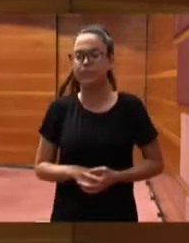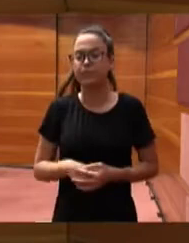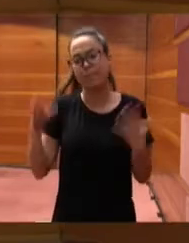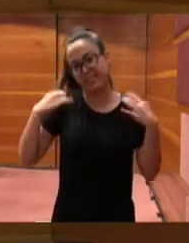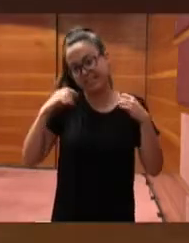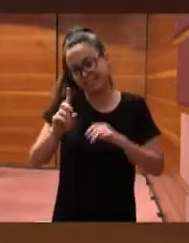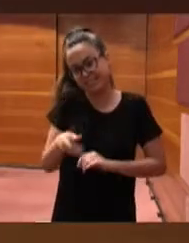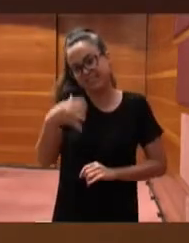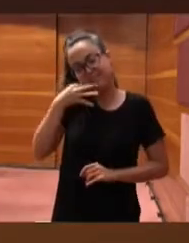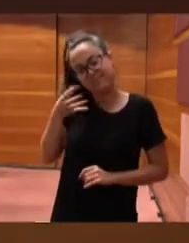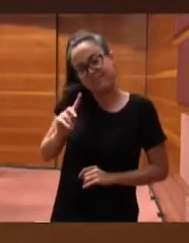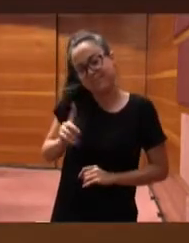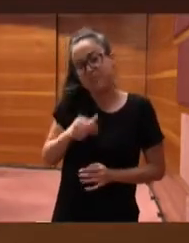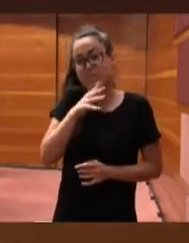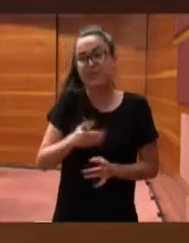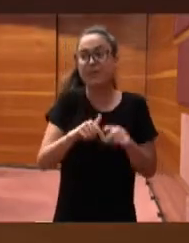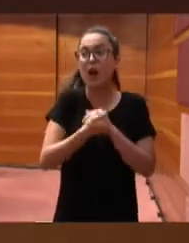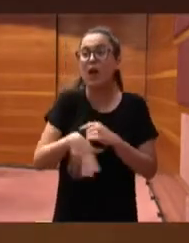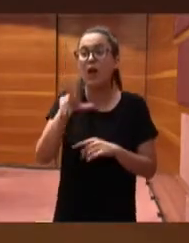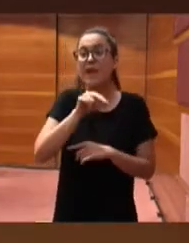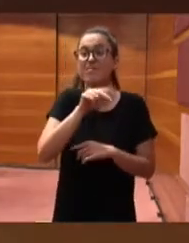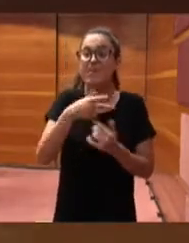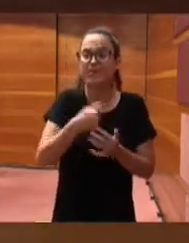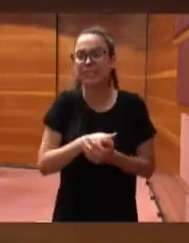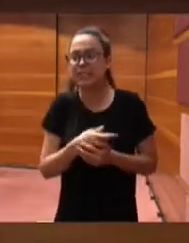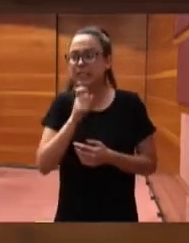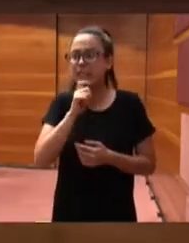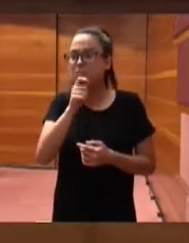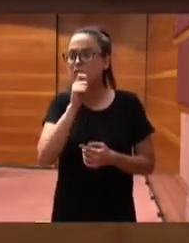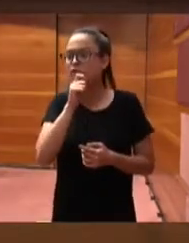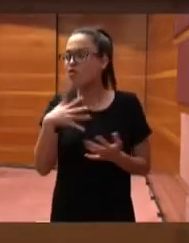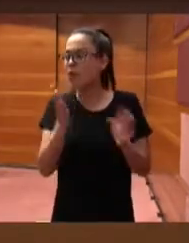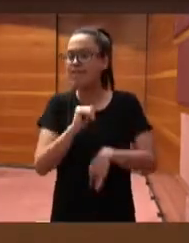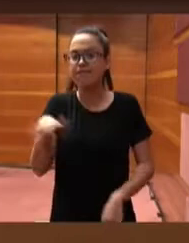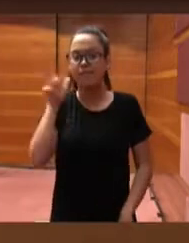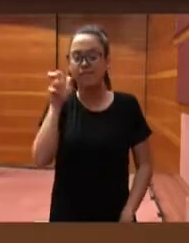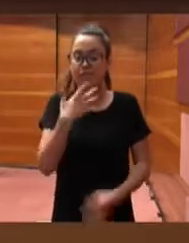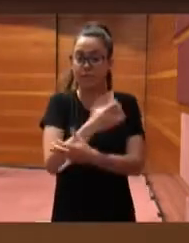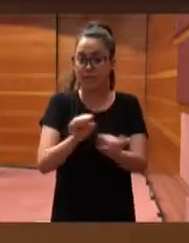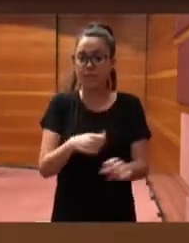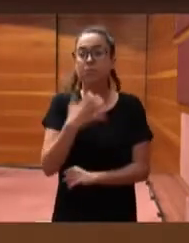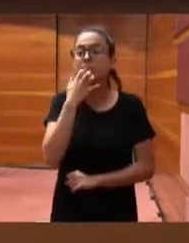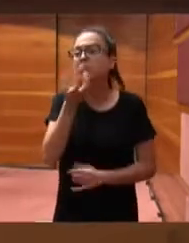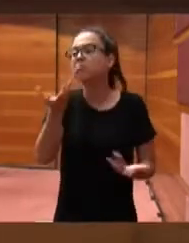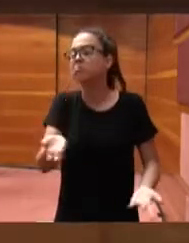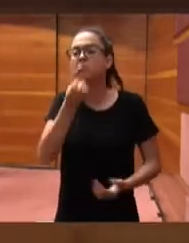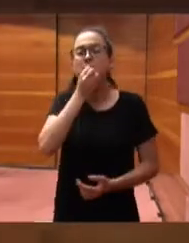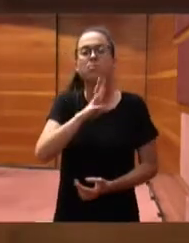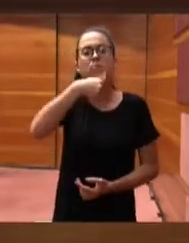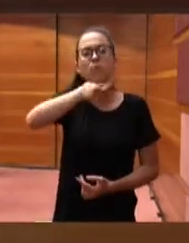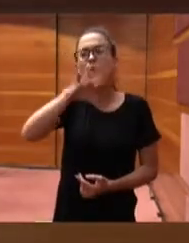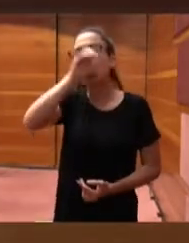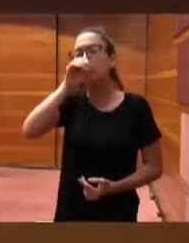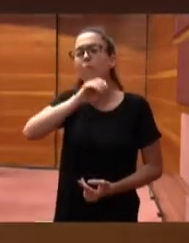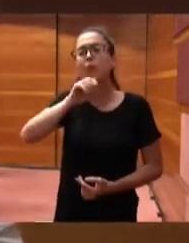porque no va a salir sino en el vídeo, ¿verdad? Tenemos que un micrófono. Pero os pregunto uno a uno la opinión sobre un tema, vais a darme la que tenéis en ese